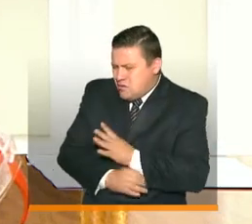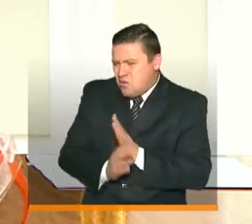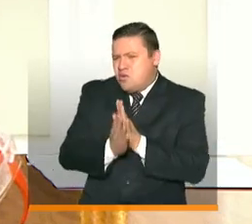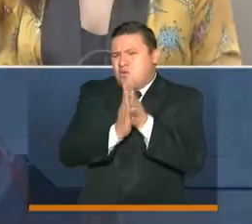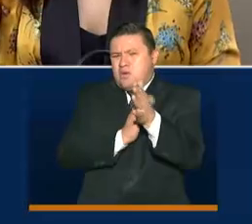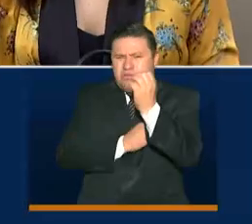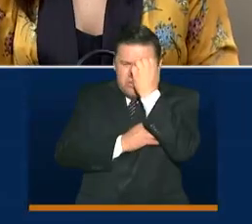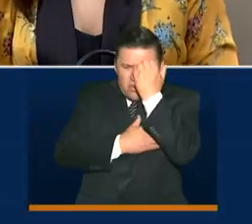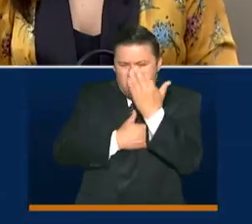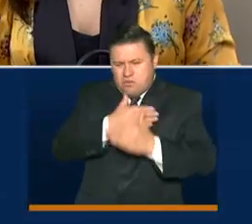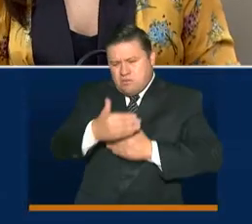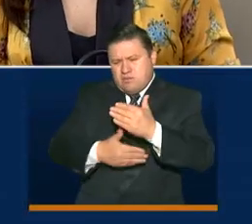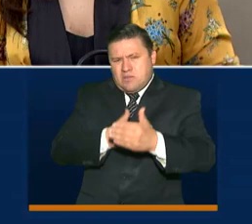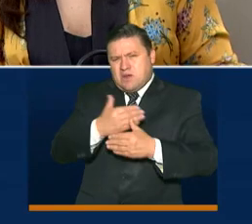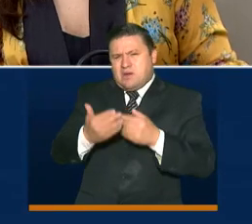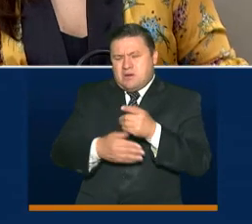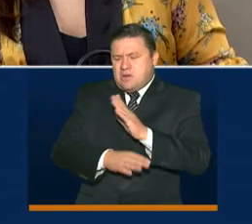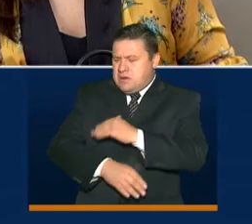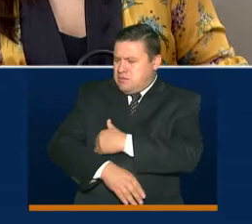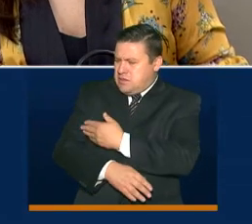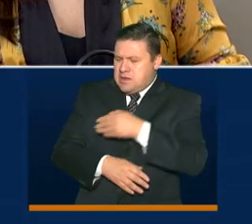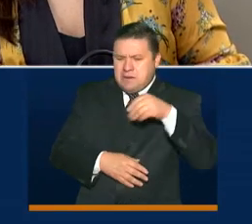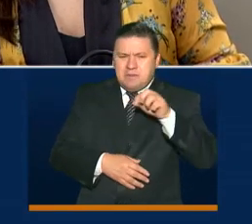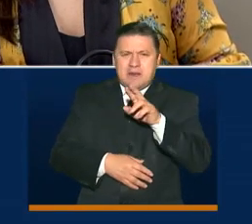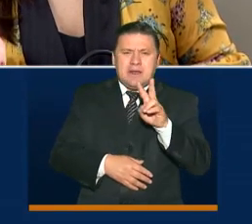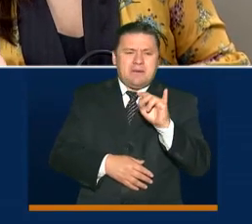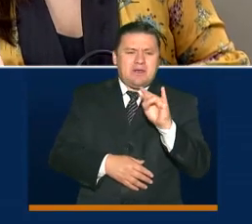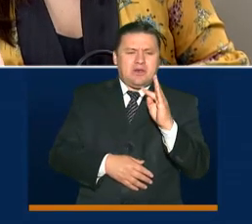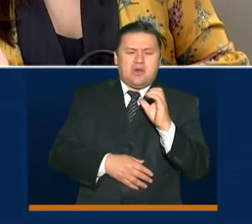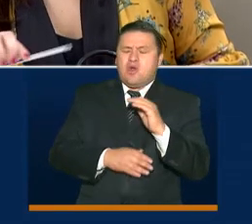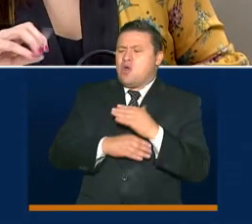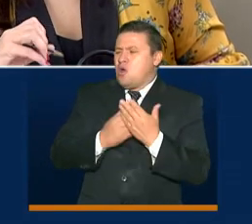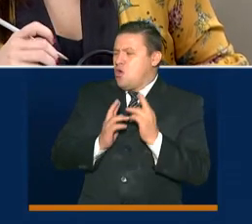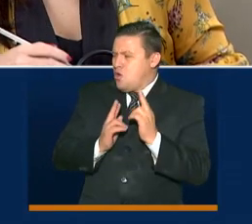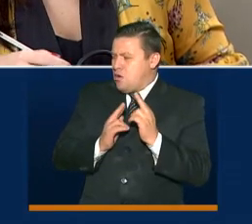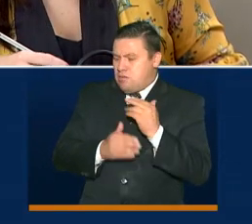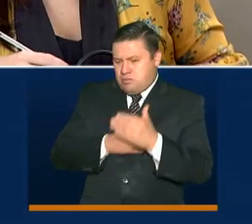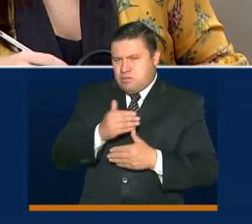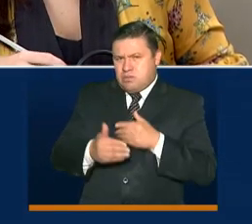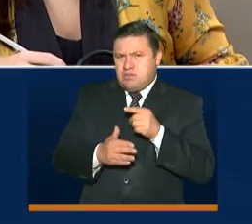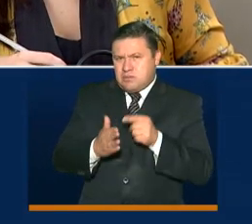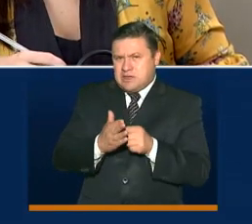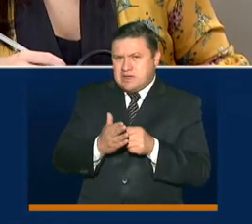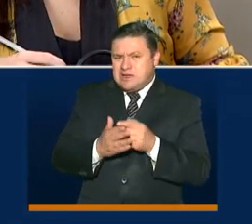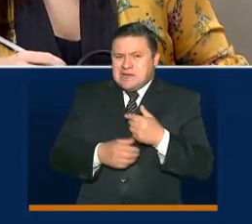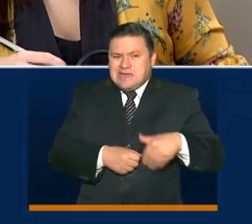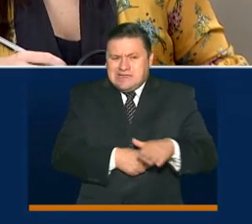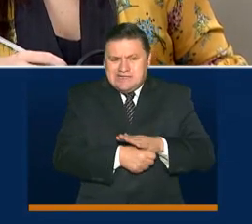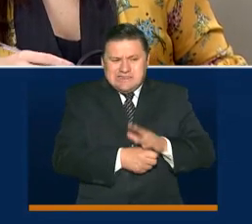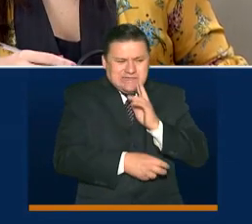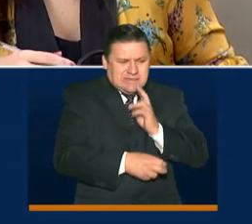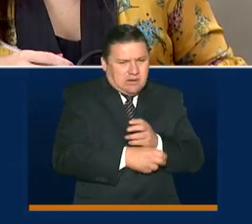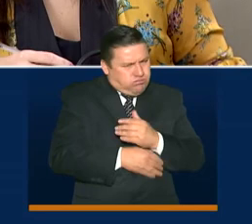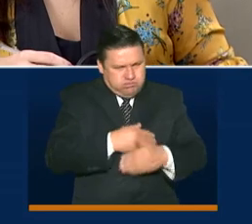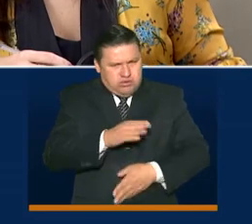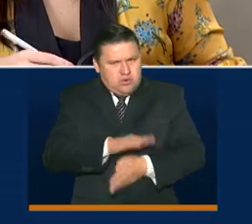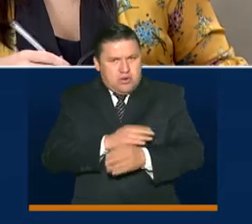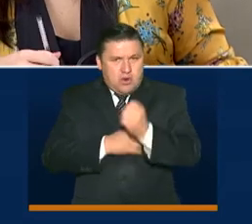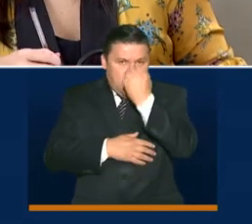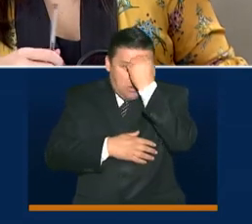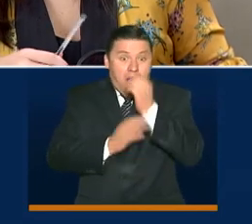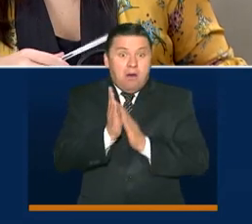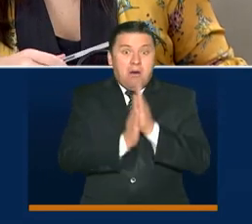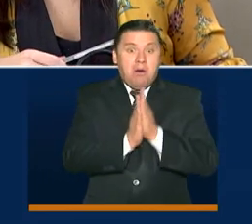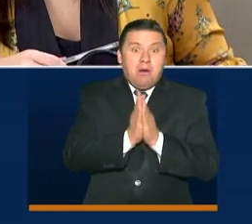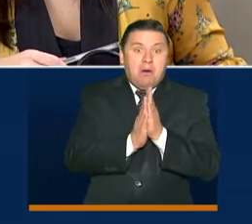cuenta a los maestros cómo avanza la convocatoria, ministra María Victoria, y cómo esperamos que aún en el marco de esta situación compleja, los profes de